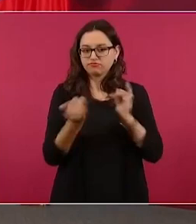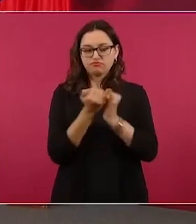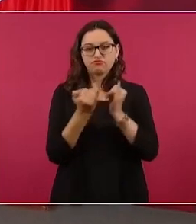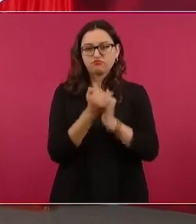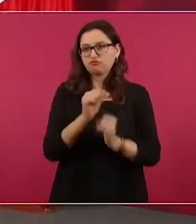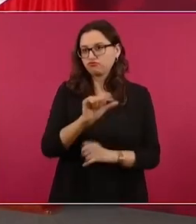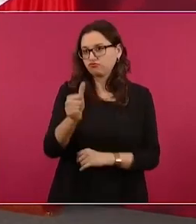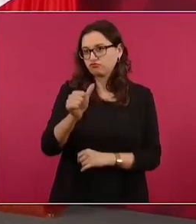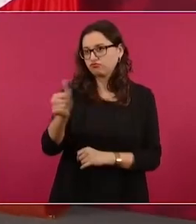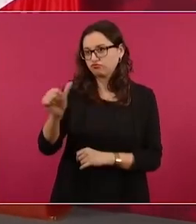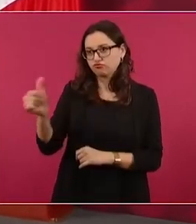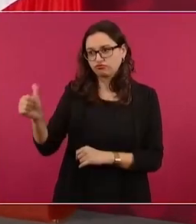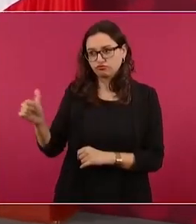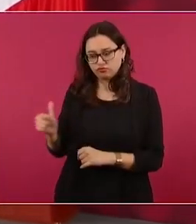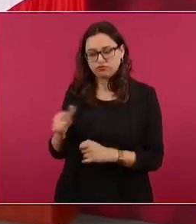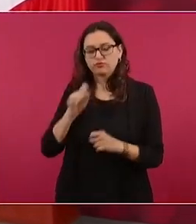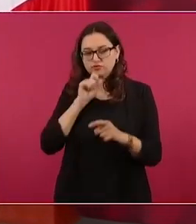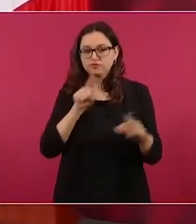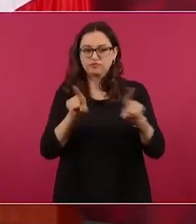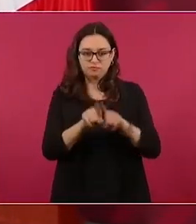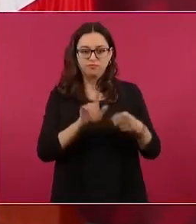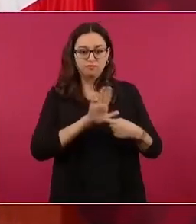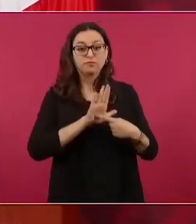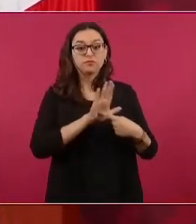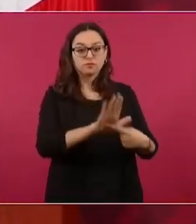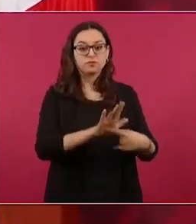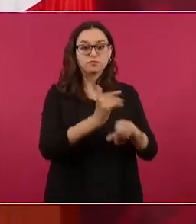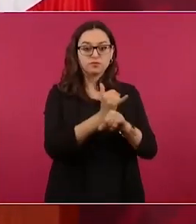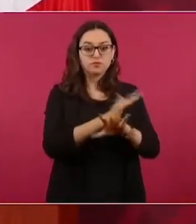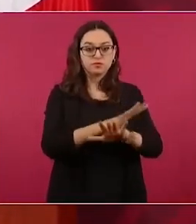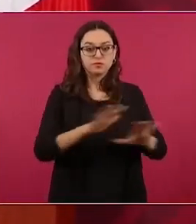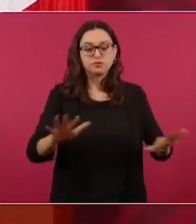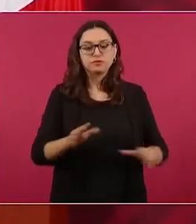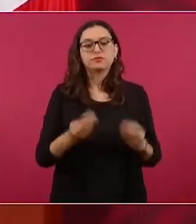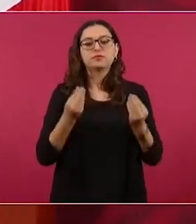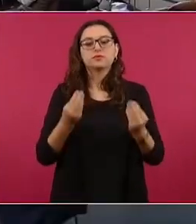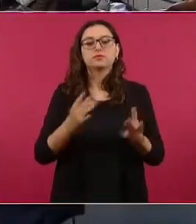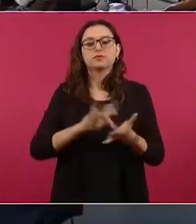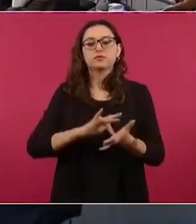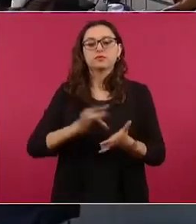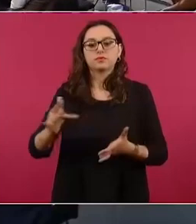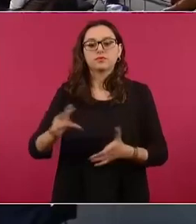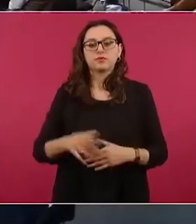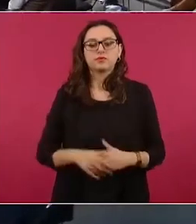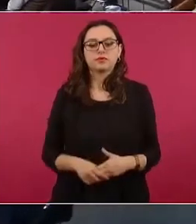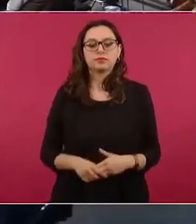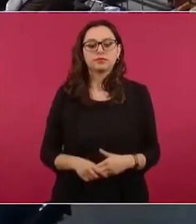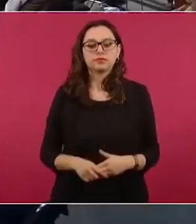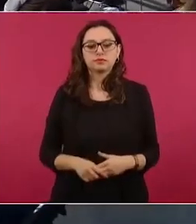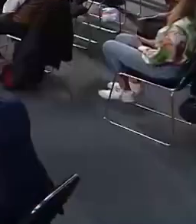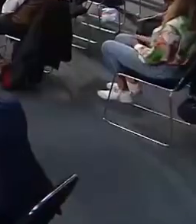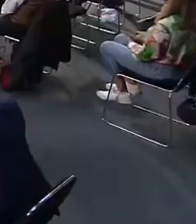casos. O sea, que se está avanzando. Muy bien, muchas gracias.